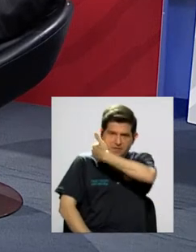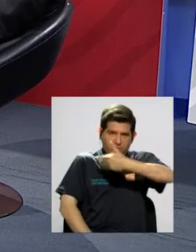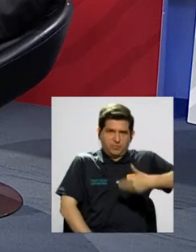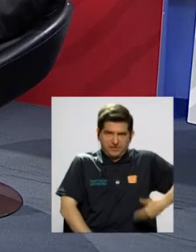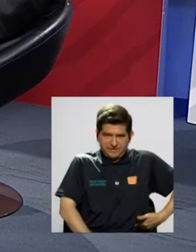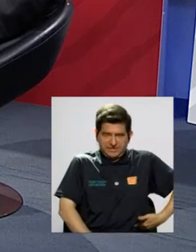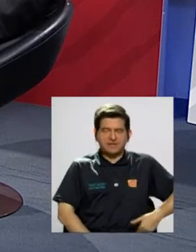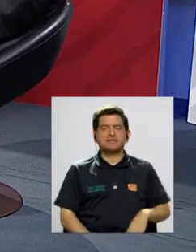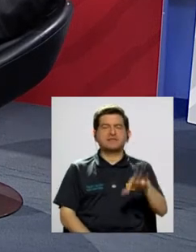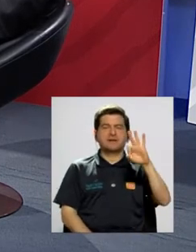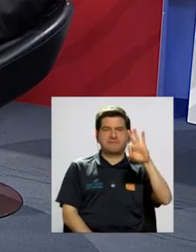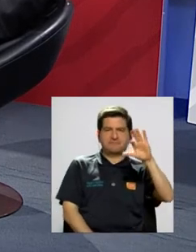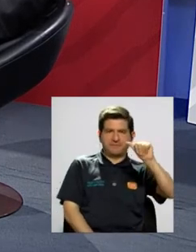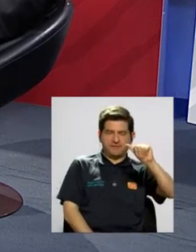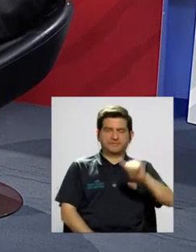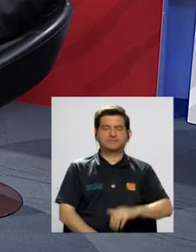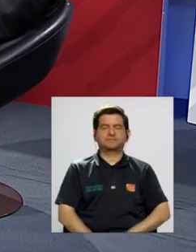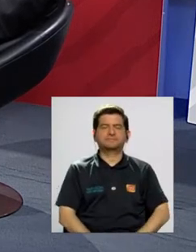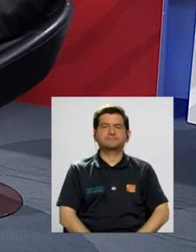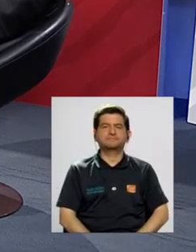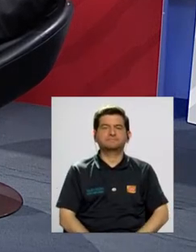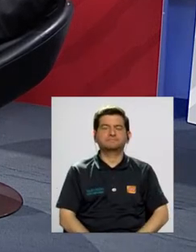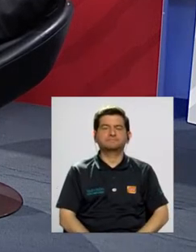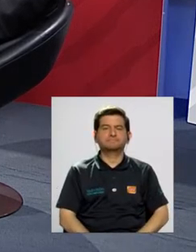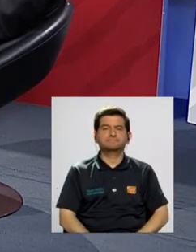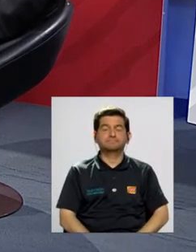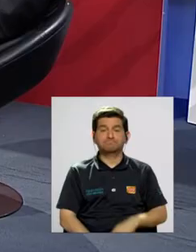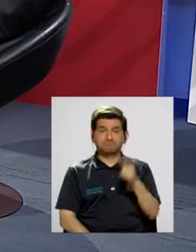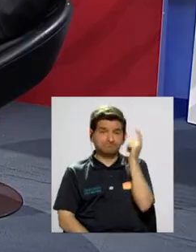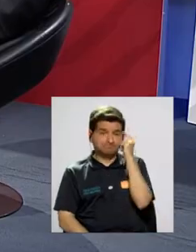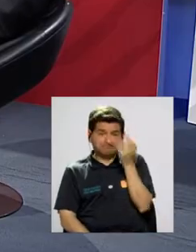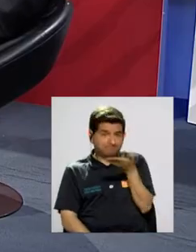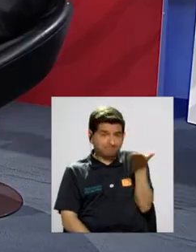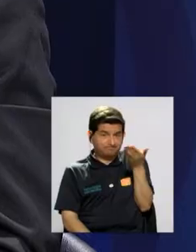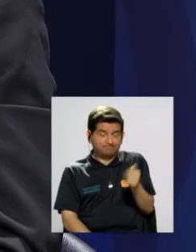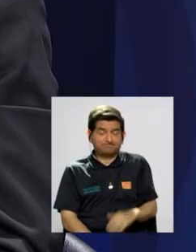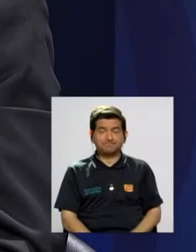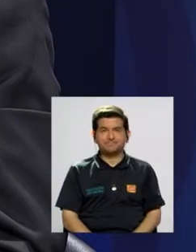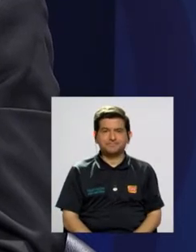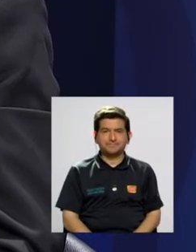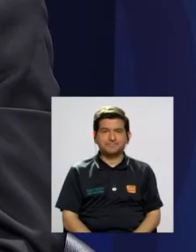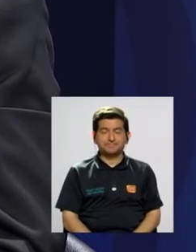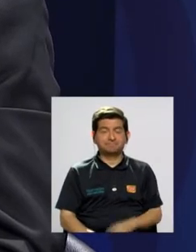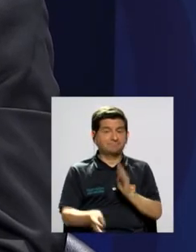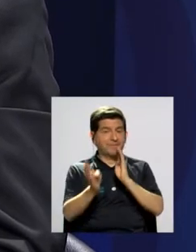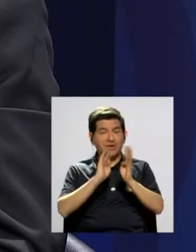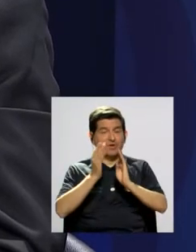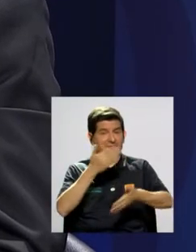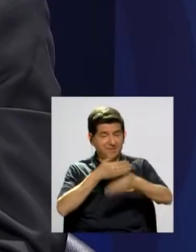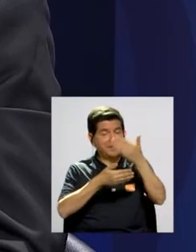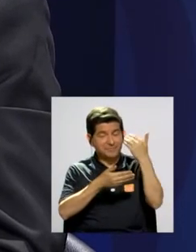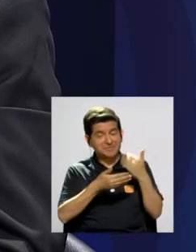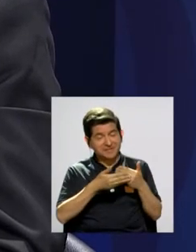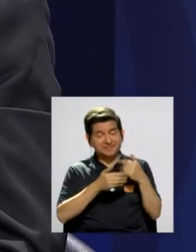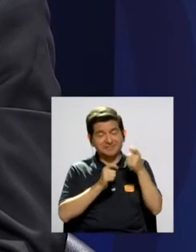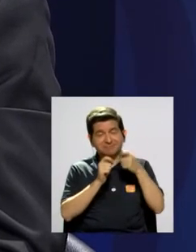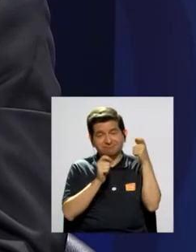presidencia, Fabricio Alvarado. ¿Qué tal? Bueno, lo que estábamos comentando hace poco